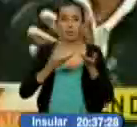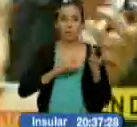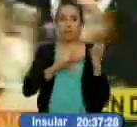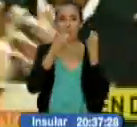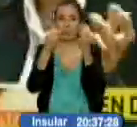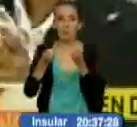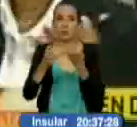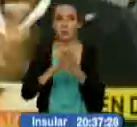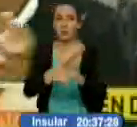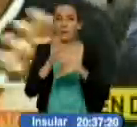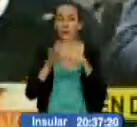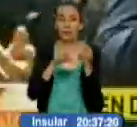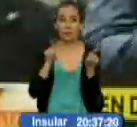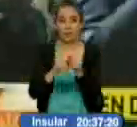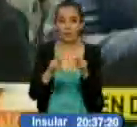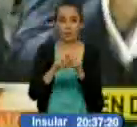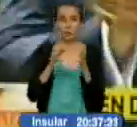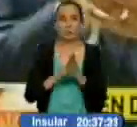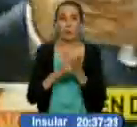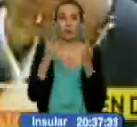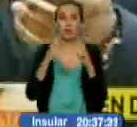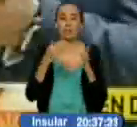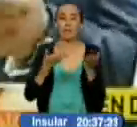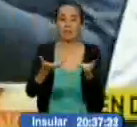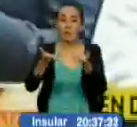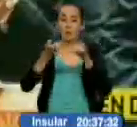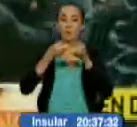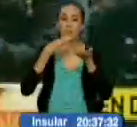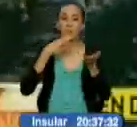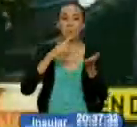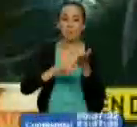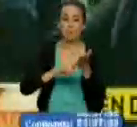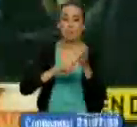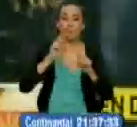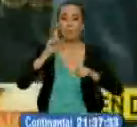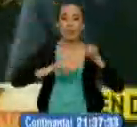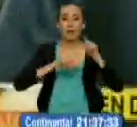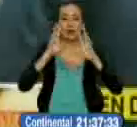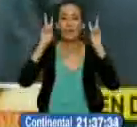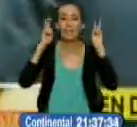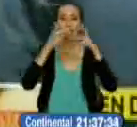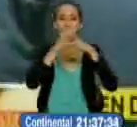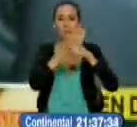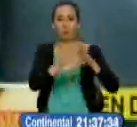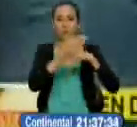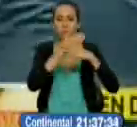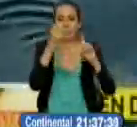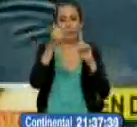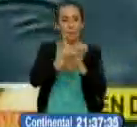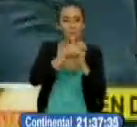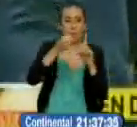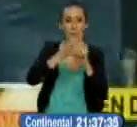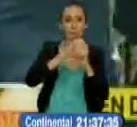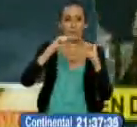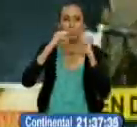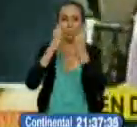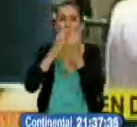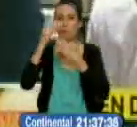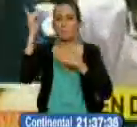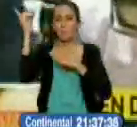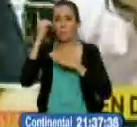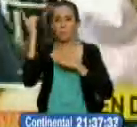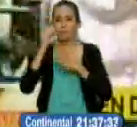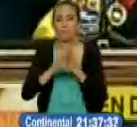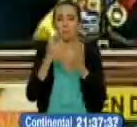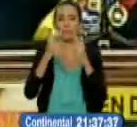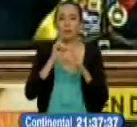disposición, como lo había anunciado. Además, se le entregó un acuerdo en rechazo a las agresiones de la campaña imperialista del gobierno de la derecha o de gobiernos de derecha